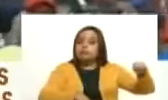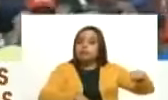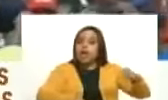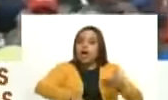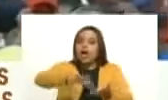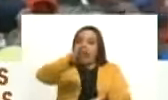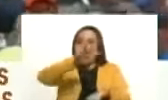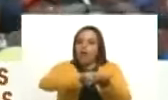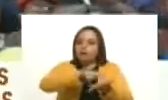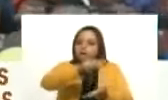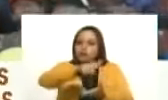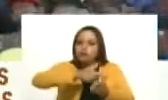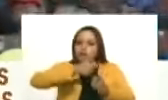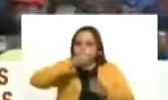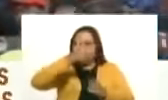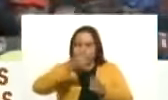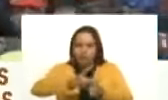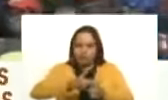Aprobado entonces.